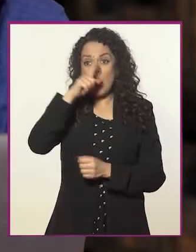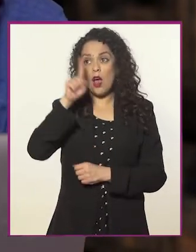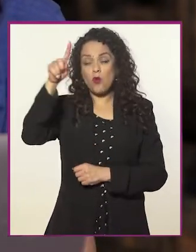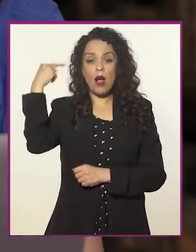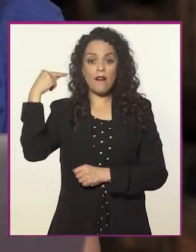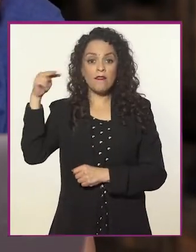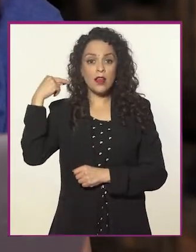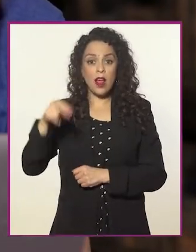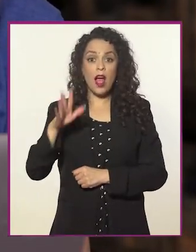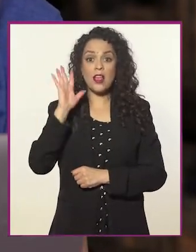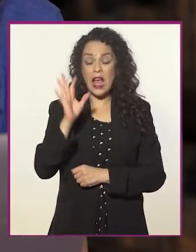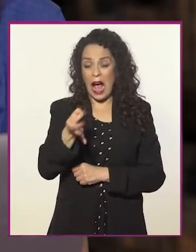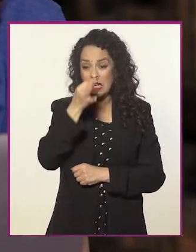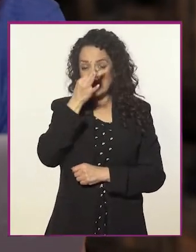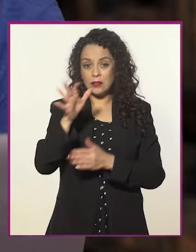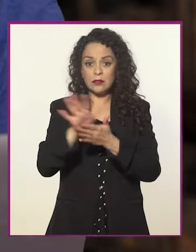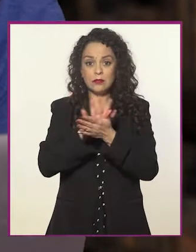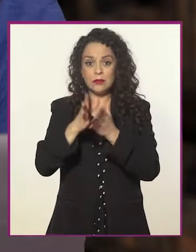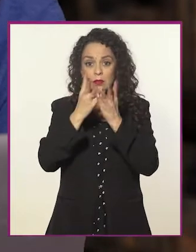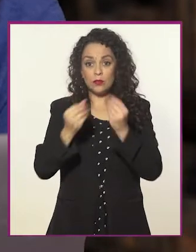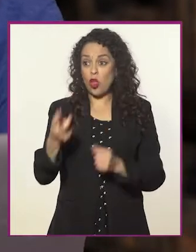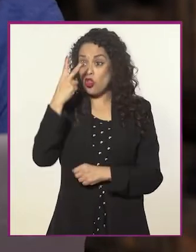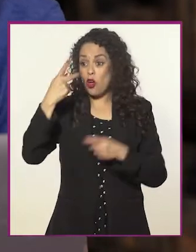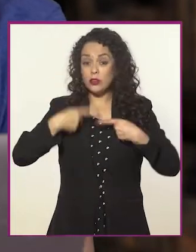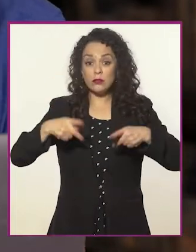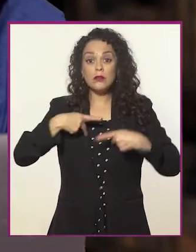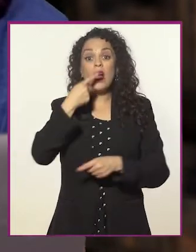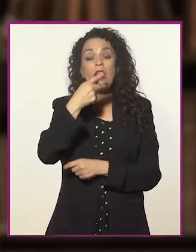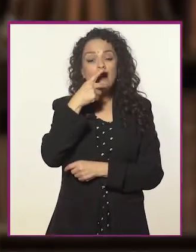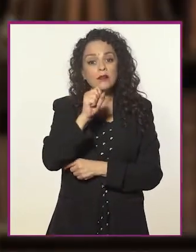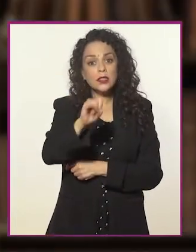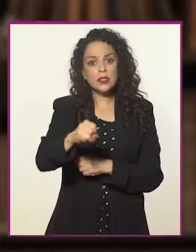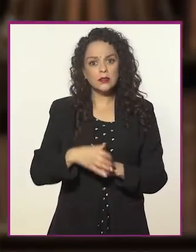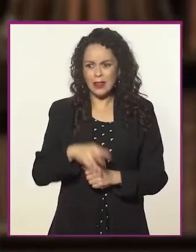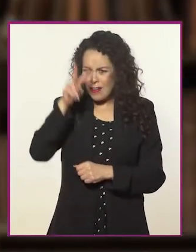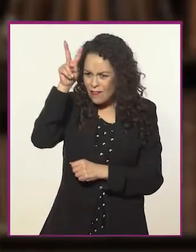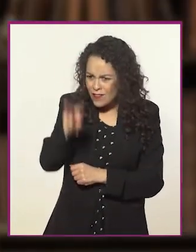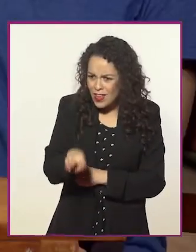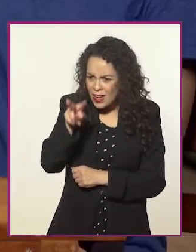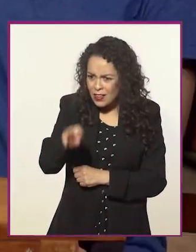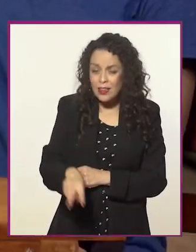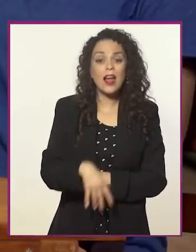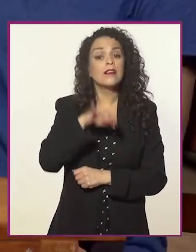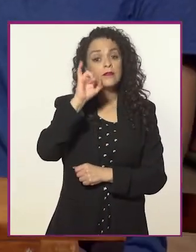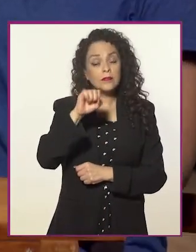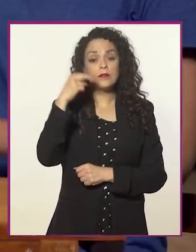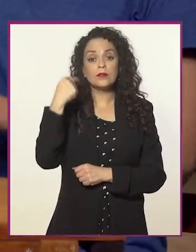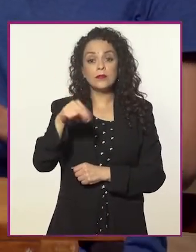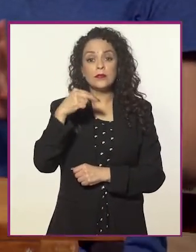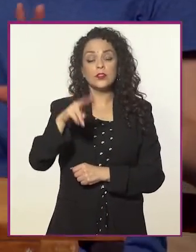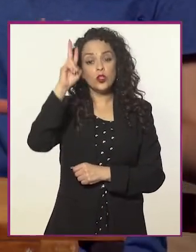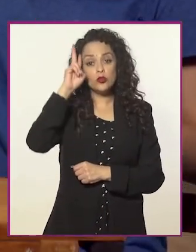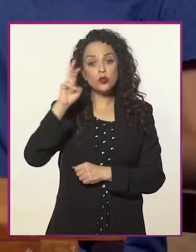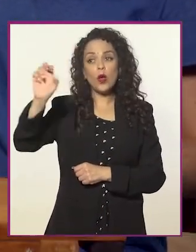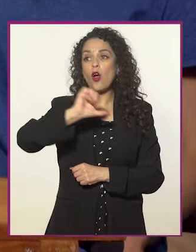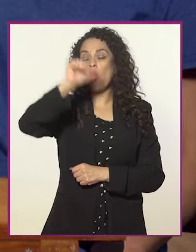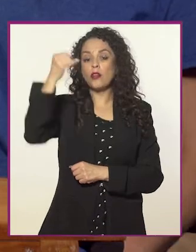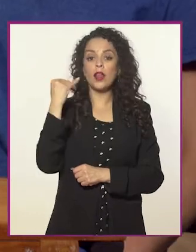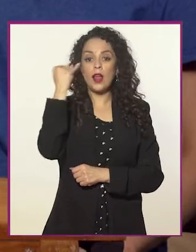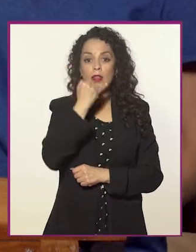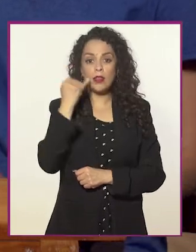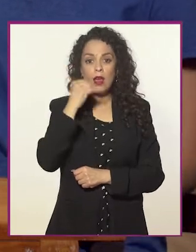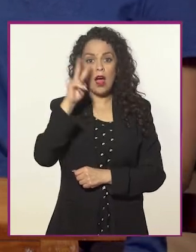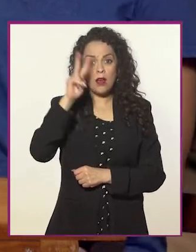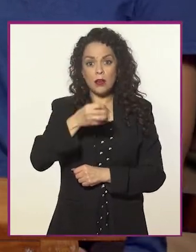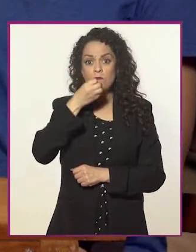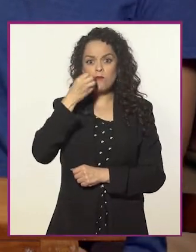en Veracruz, casi extinta y hablada por solo 2 personajes. ¿Es en serio? Sí, se llama Sueño en otro idioma.